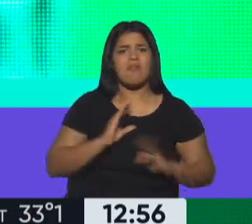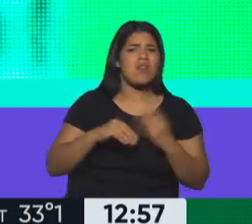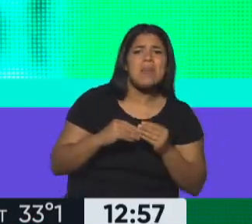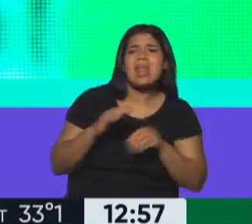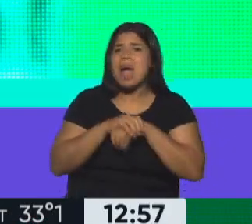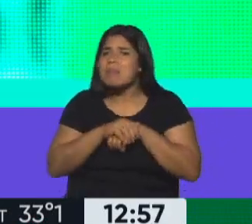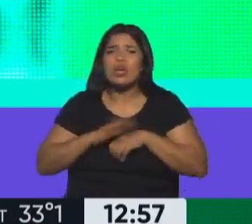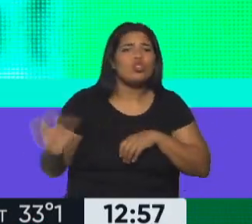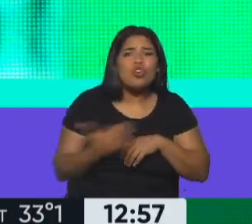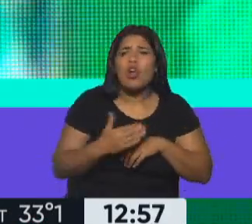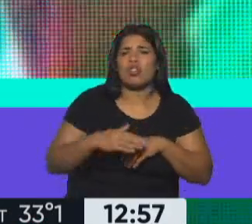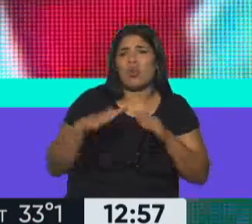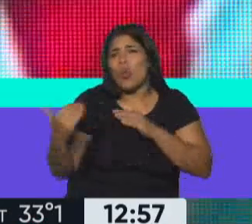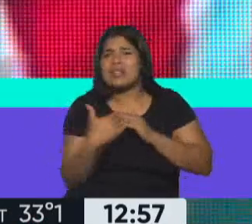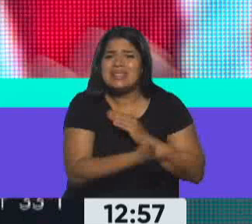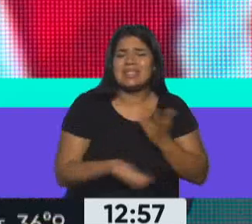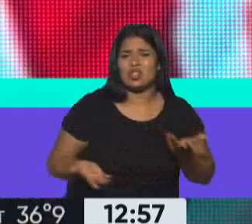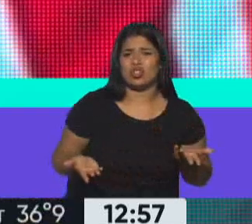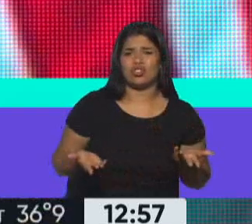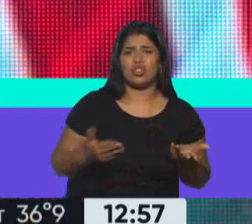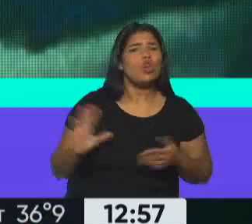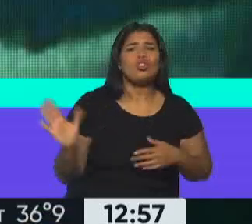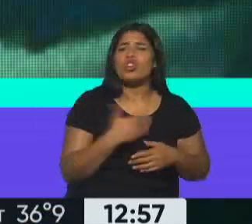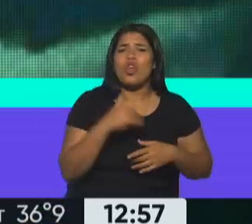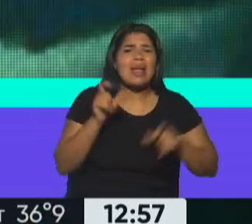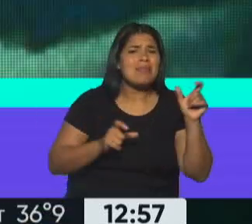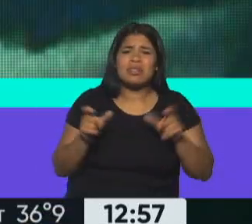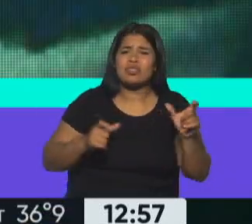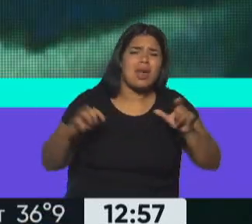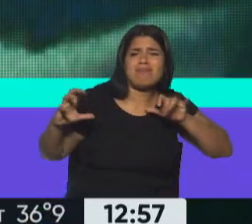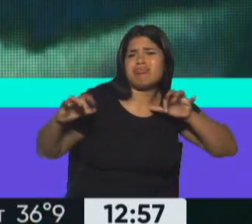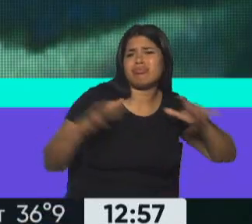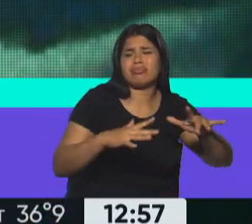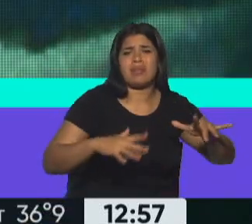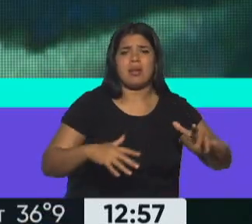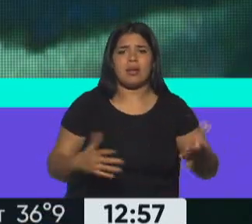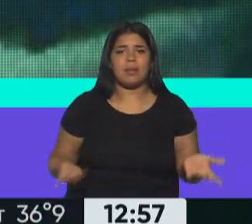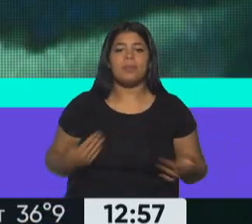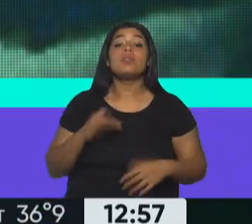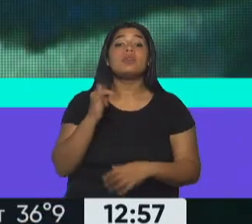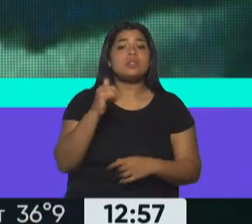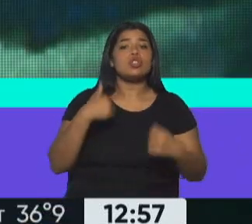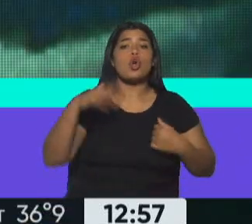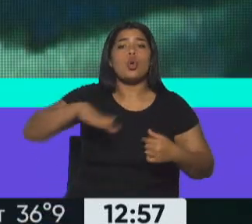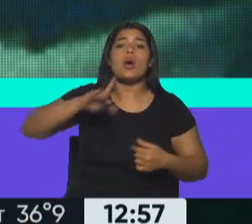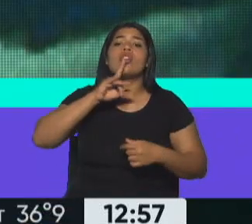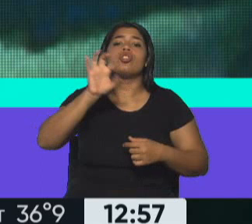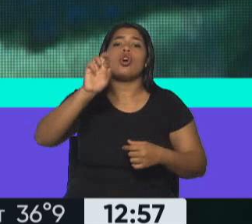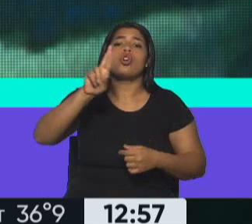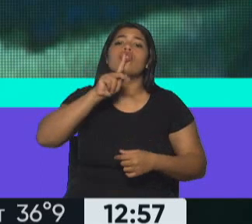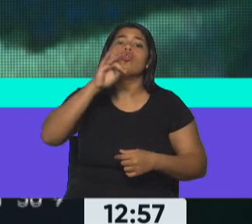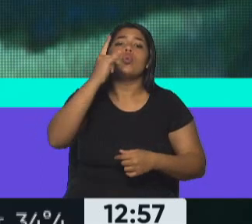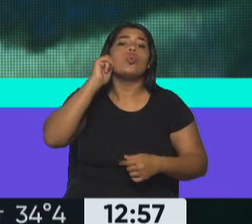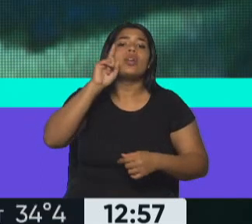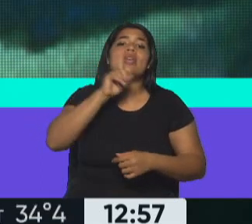allegados vecinos para inmovilizar una charla en tortuguitas una escuela de las tantas que